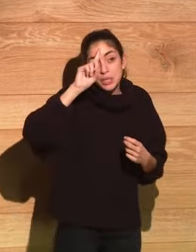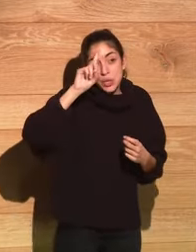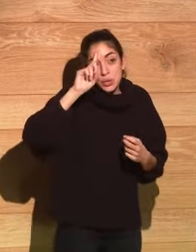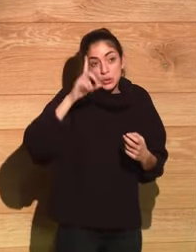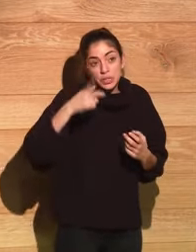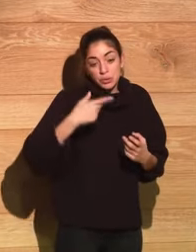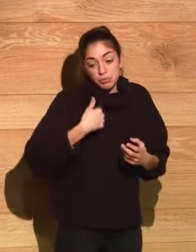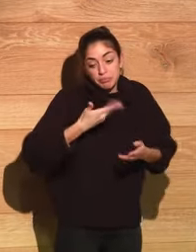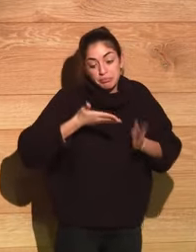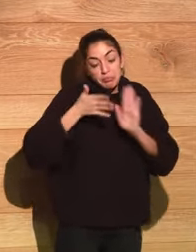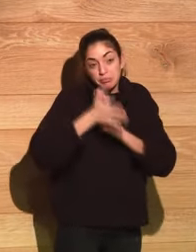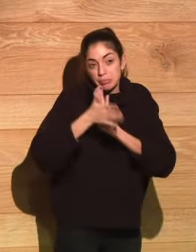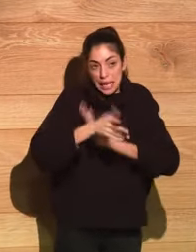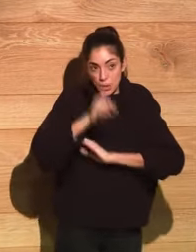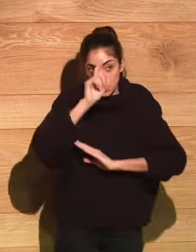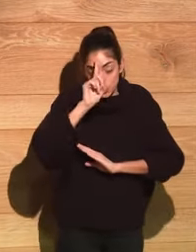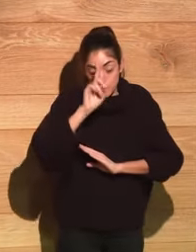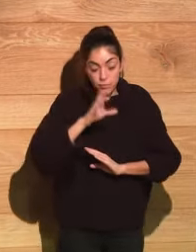inexplicable.